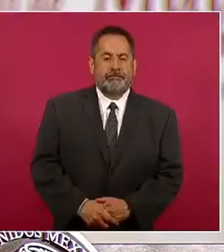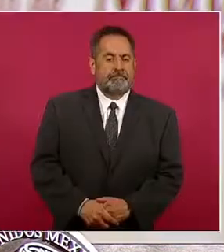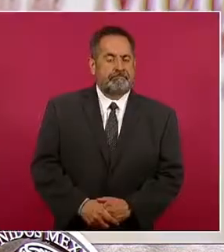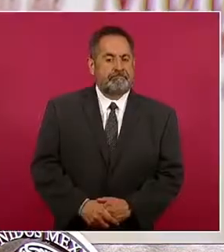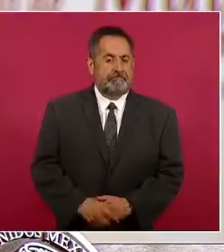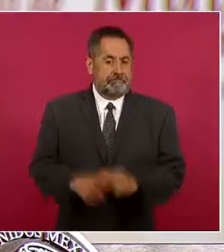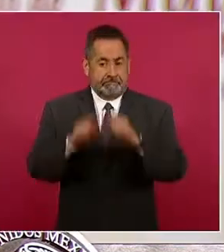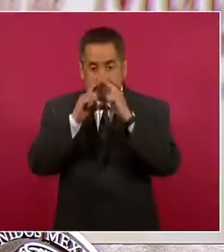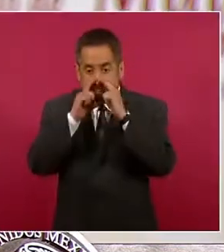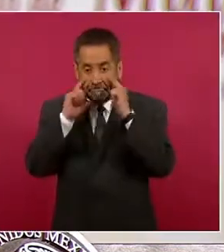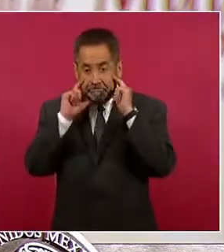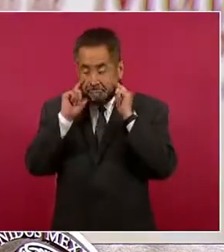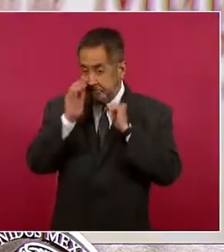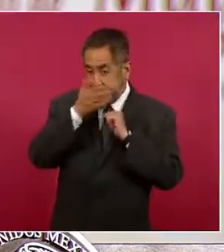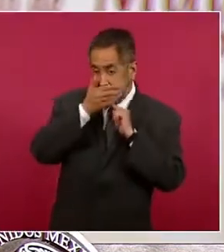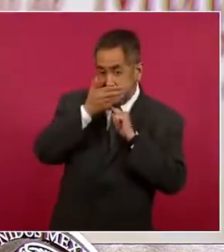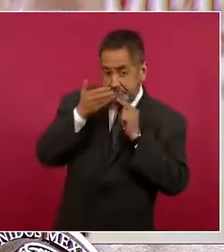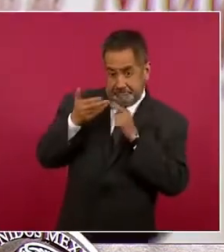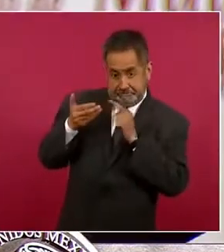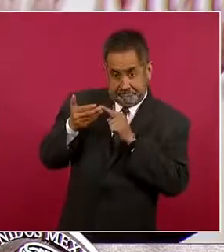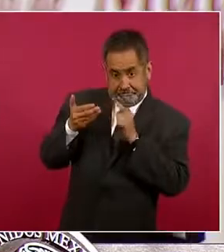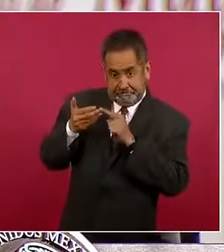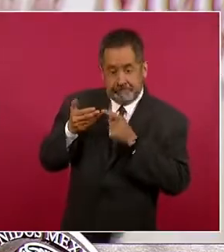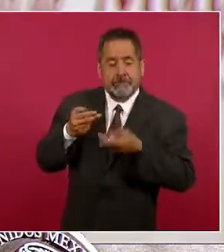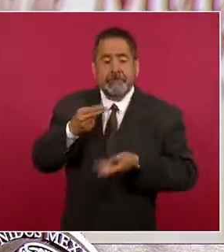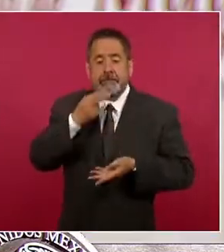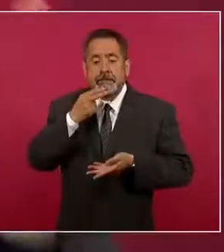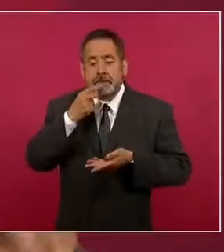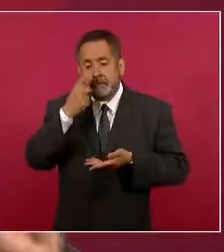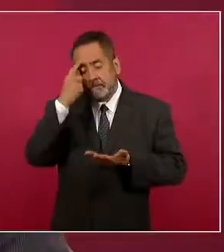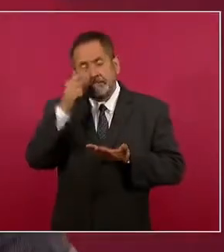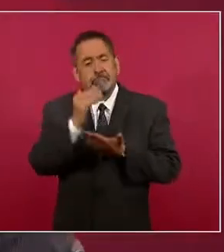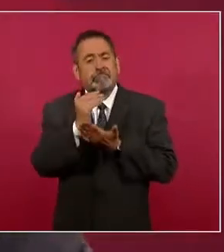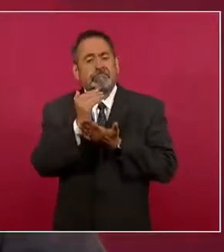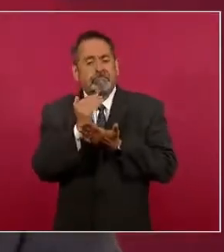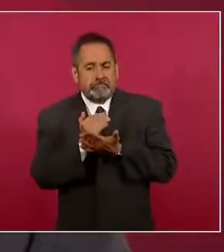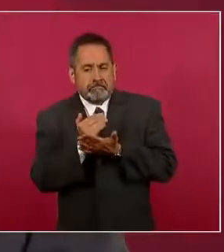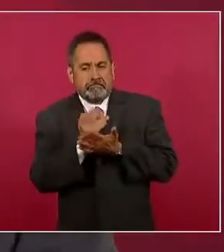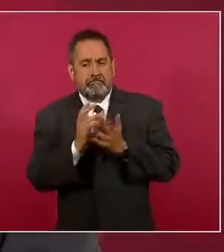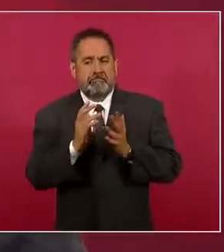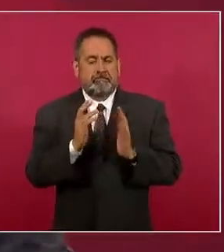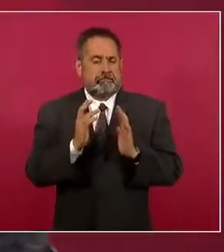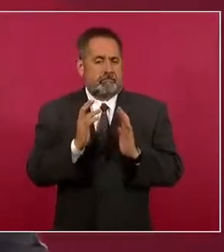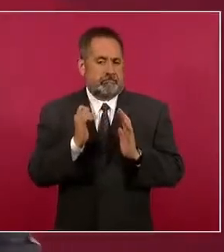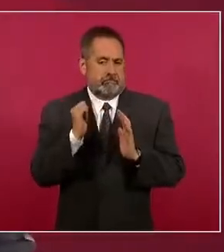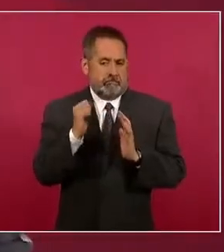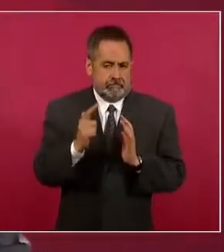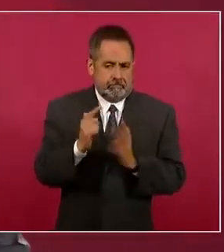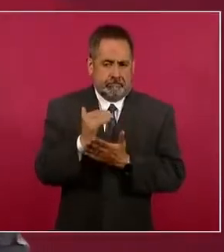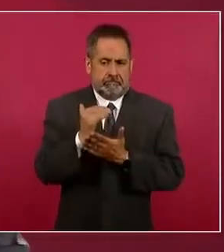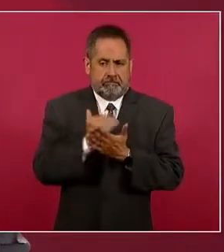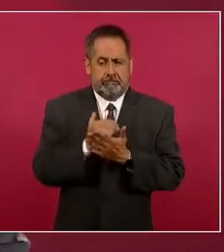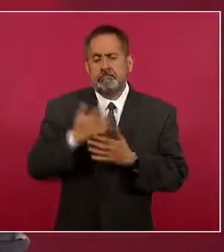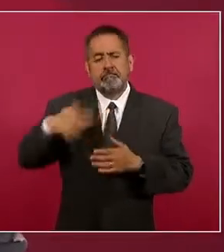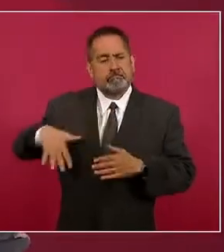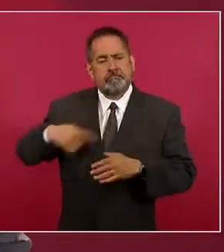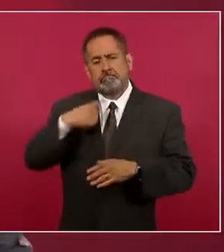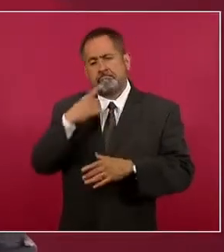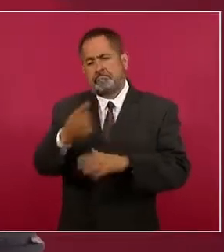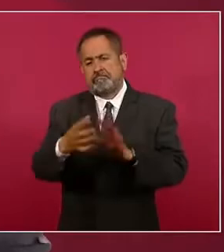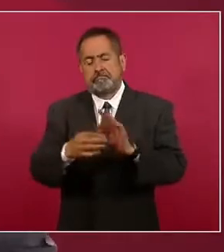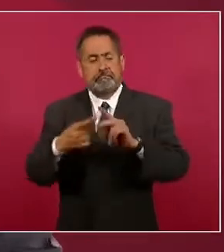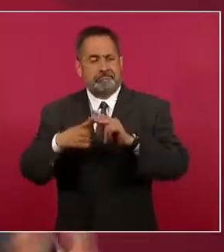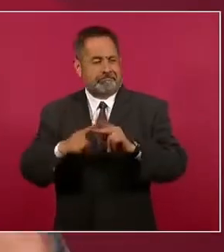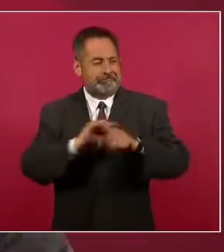para reducir transmisión, riesgos de transmisión. hemos dicho desde el inicio de la pandemia, lo